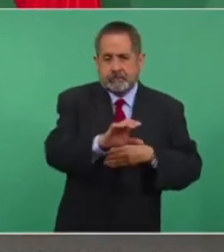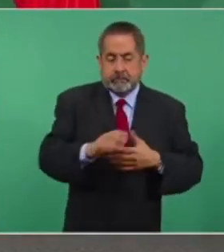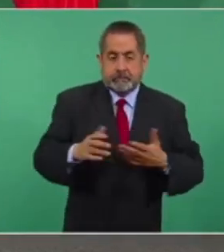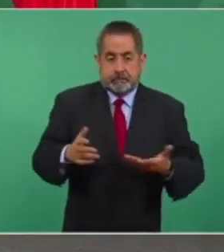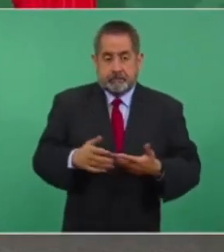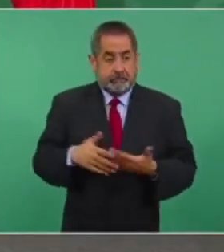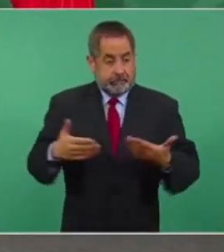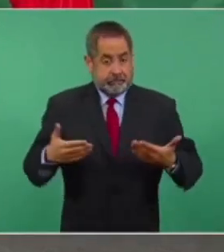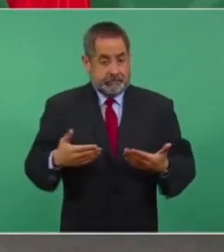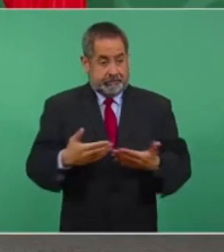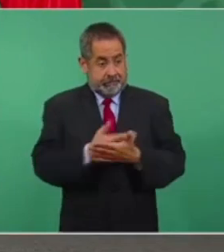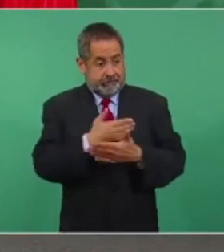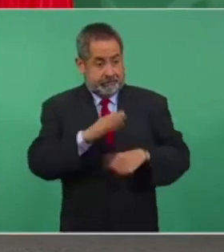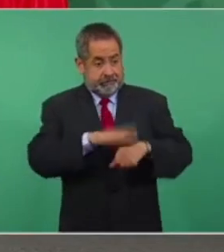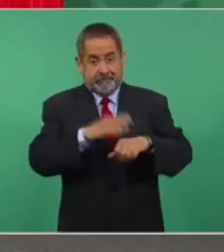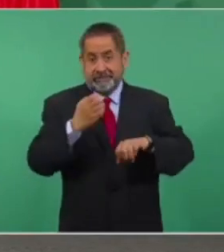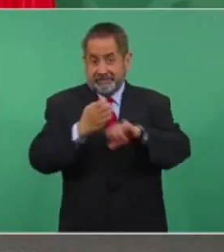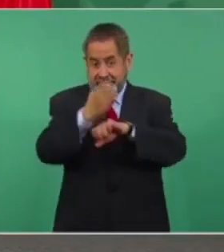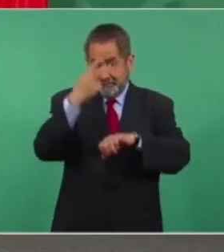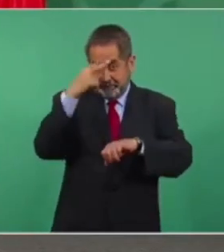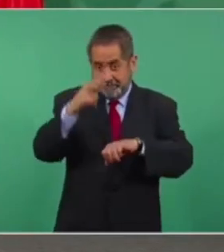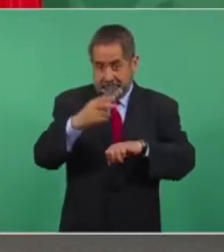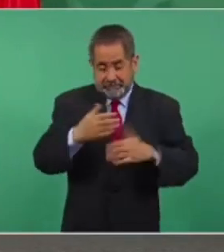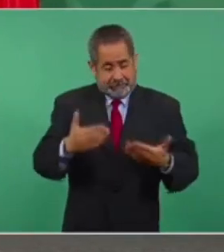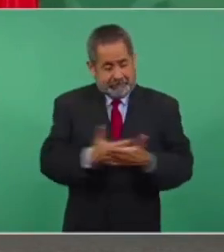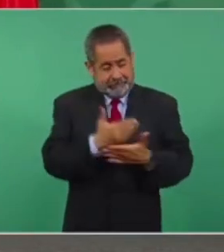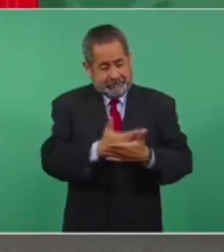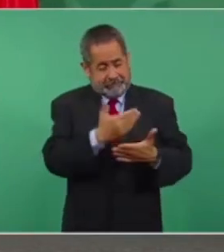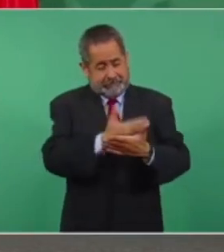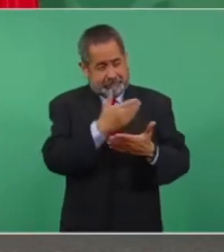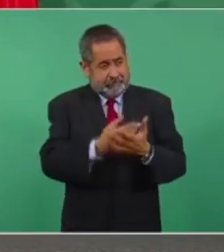Entonces el Estado de México recibía